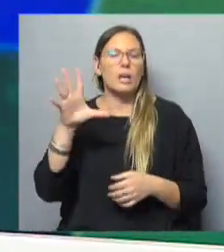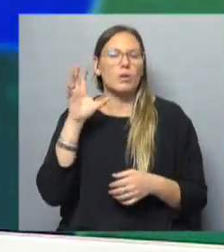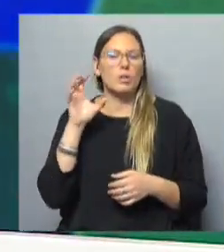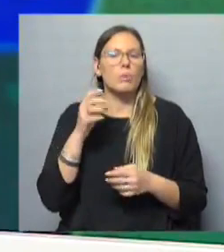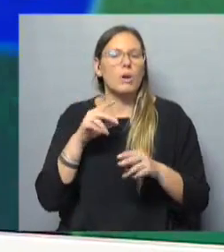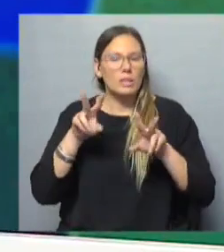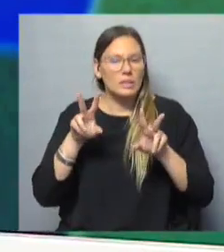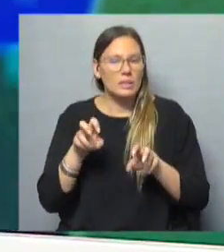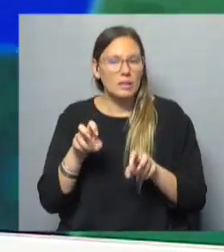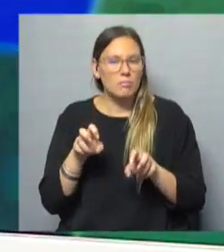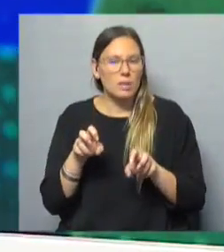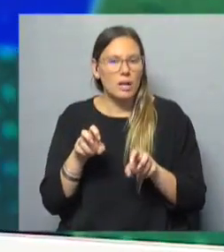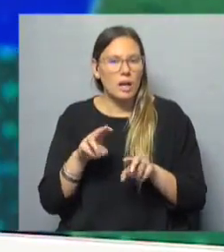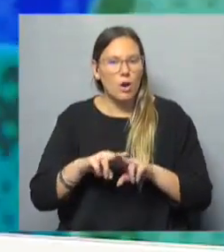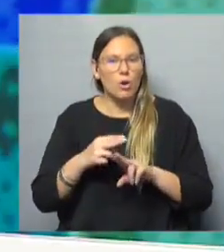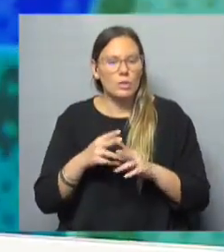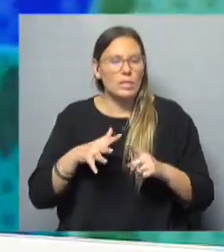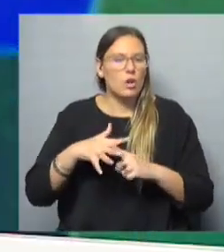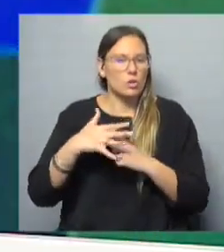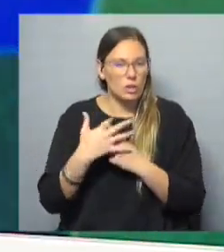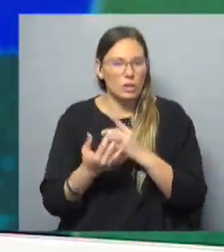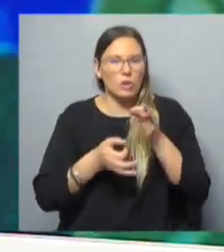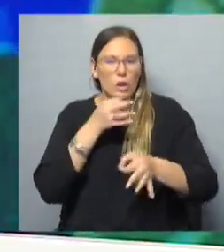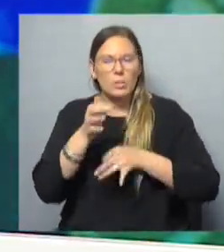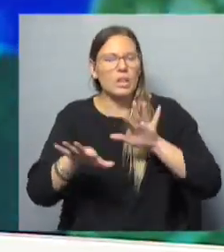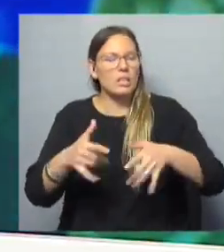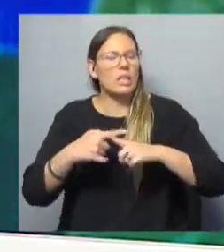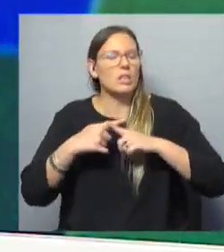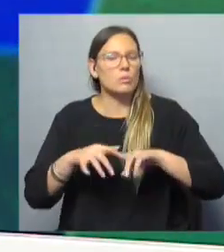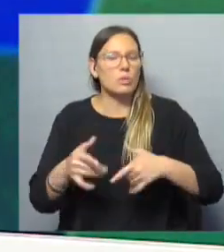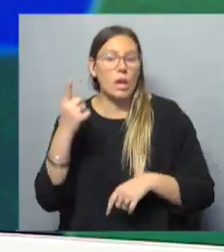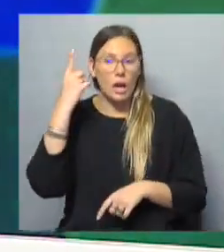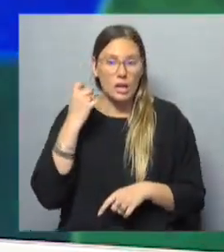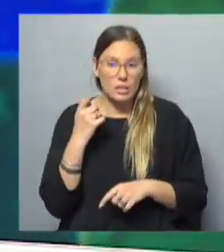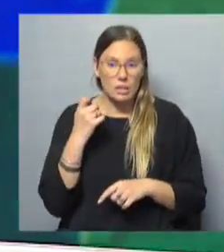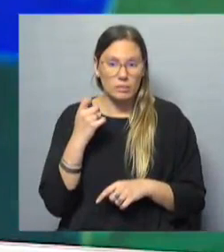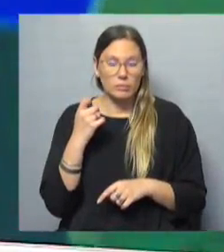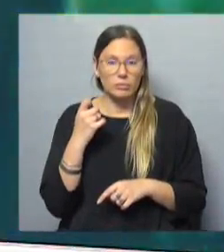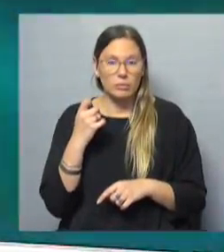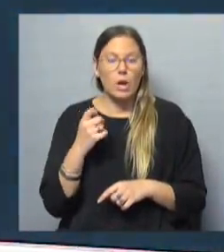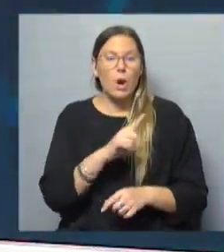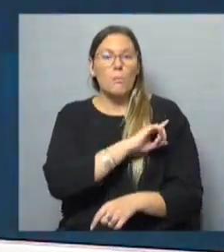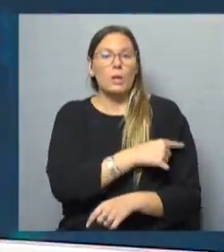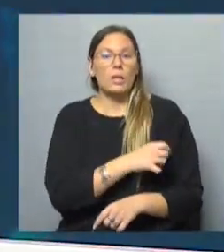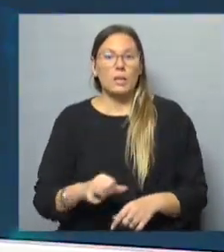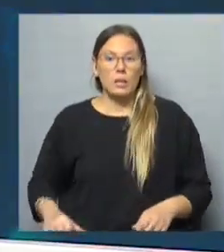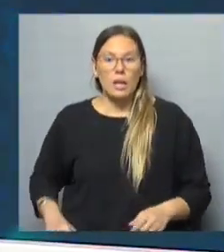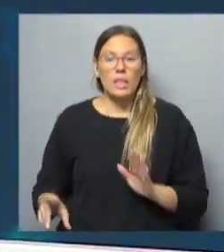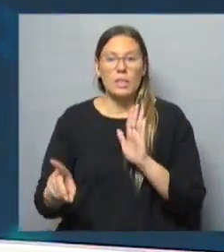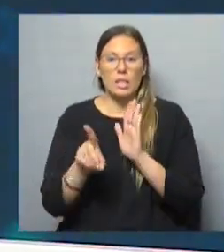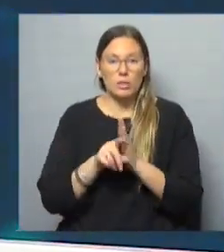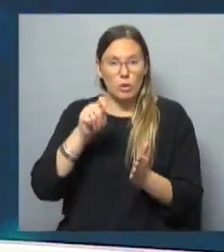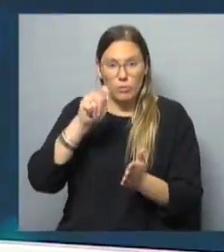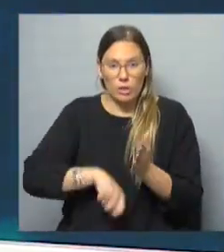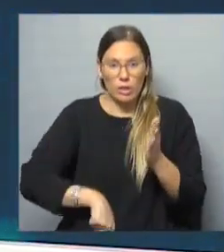esos temas que también hay que ponerlos una y otra vez en contexto para que se entienda de qué viene la discusión, ¿no? Ayer se supo que el Poder Ejecutivo, a través de un decreto firmado